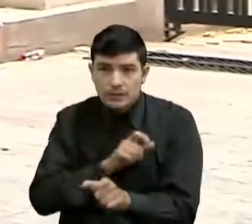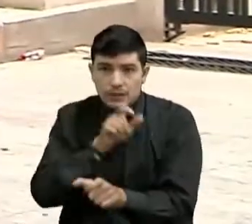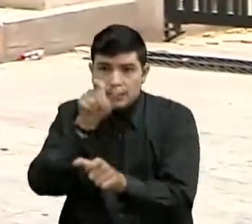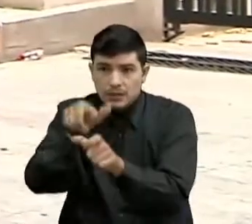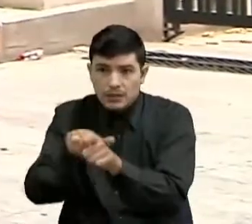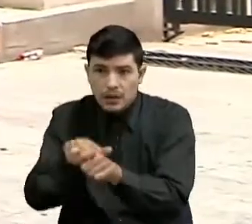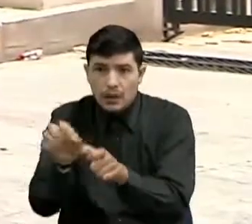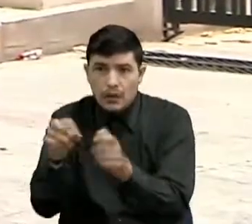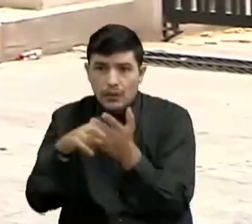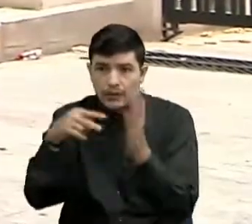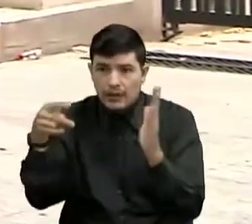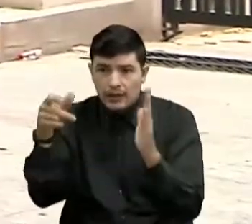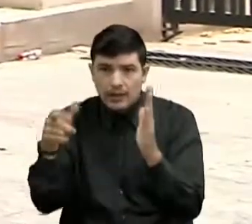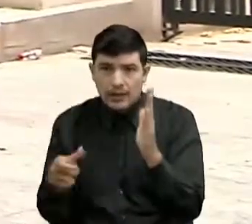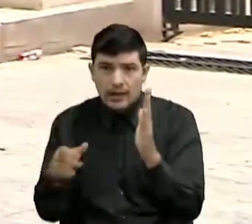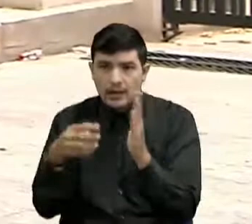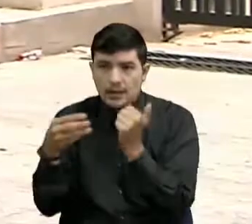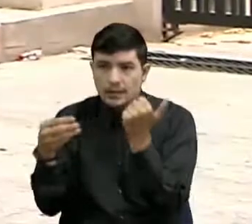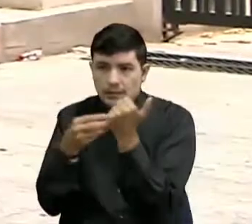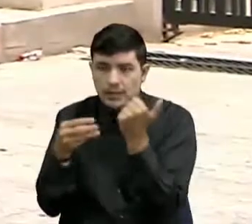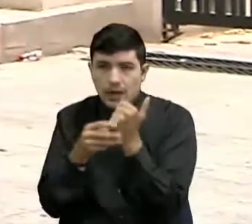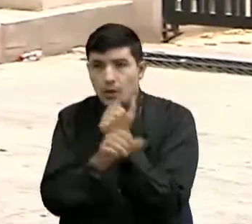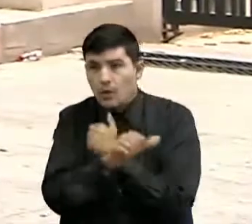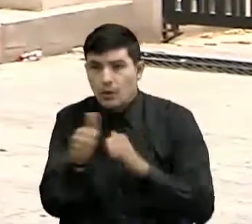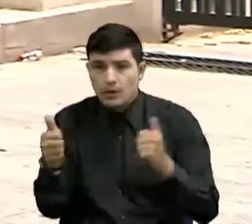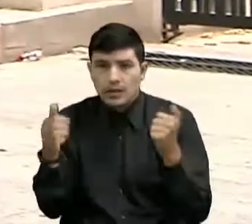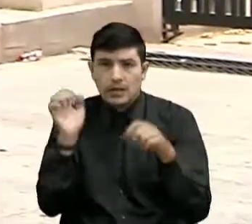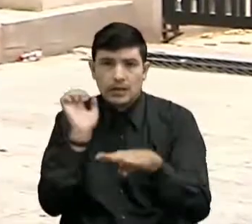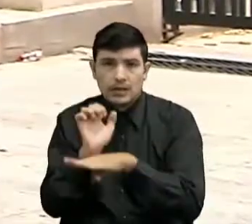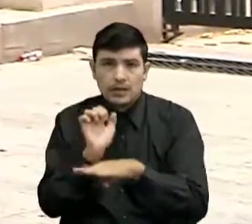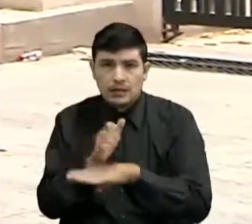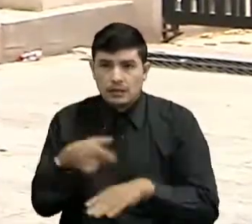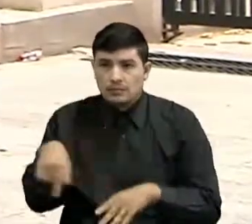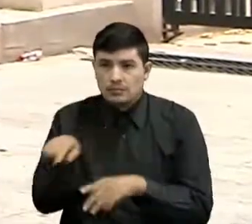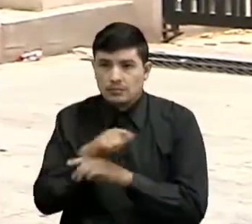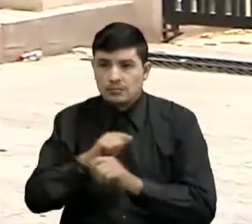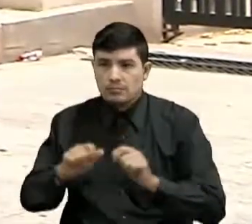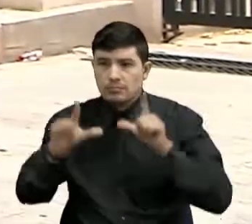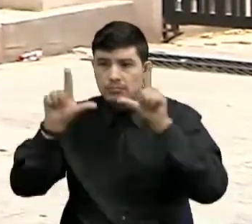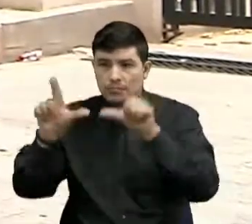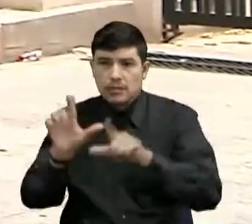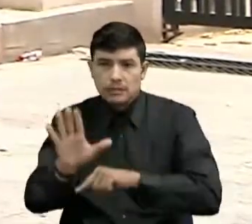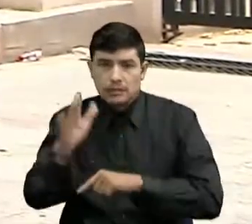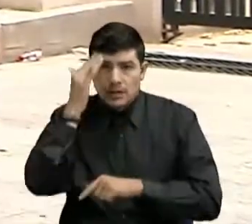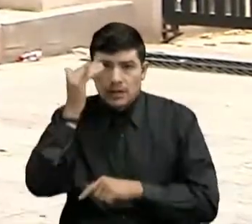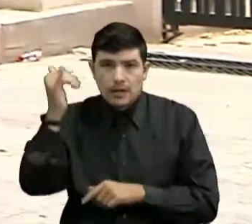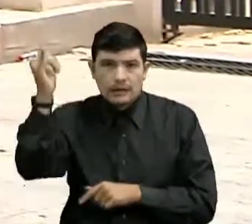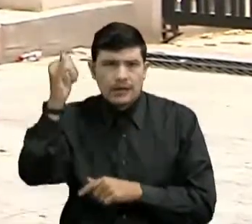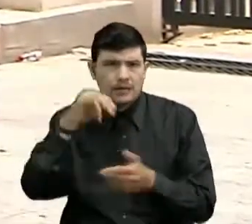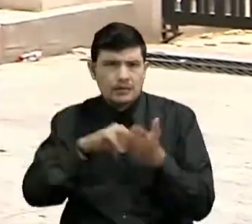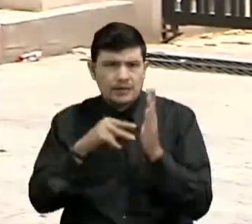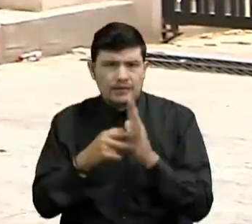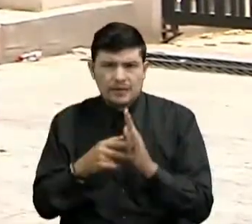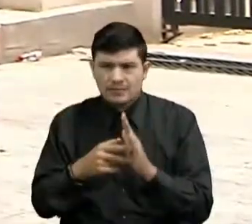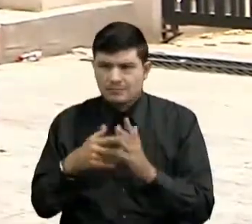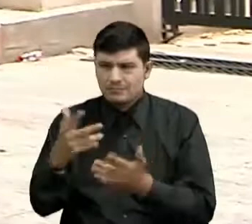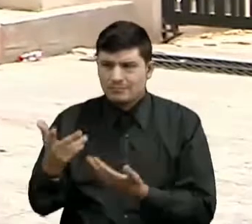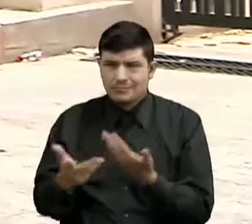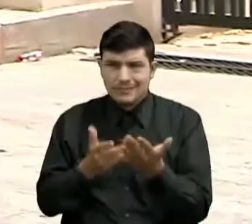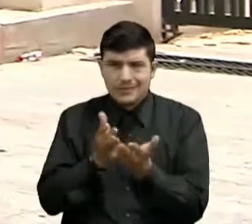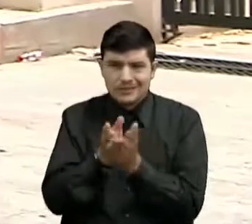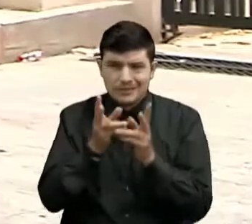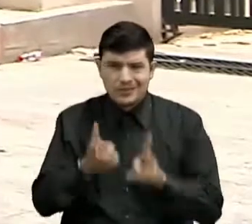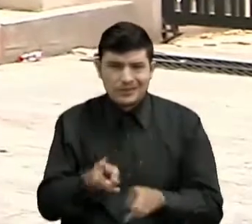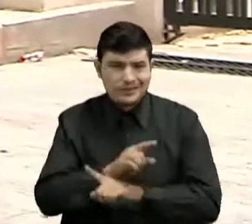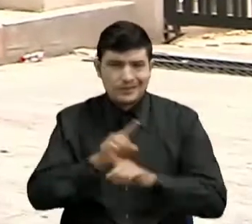modalidades técnicas del SENA u otras entidades sean graduados de forma académica, lo que ha generado el rechazo de parte de